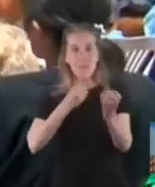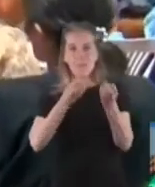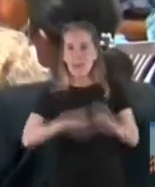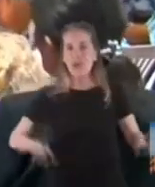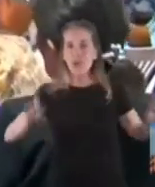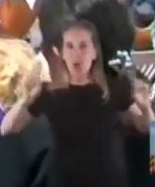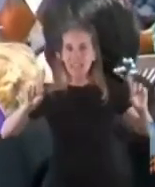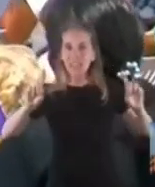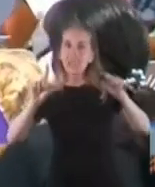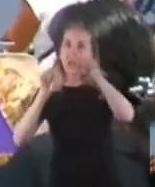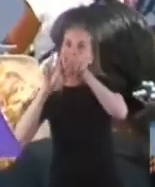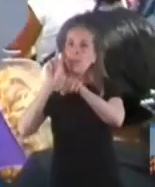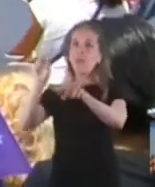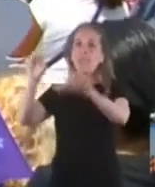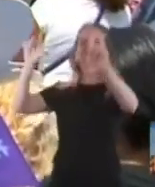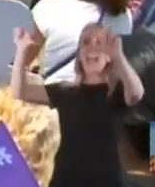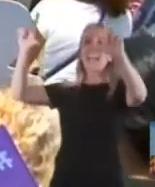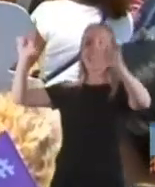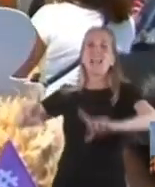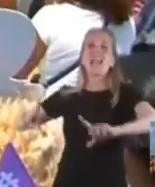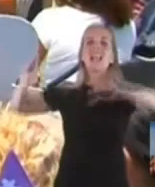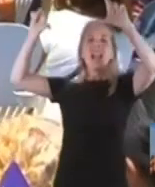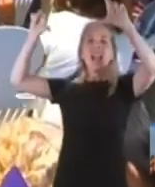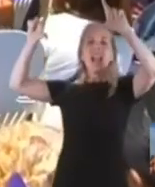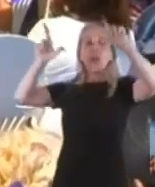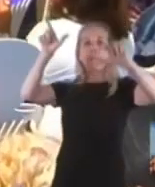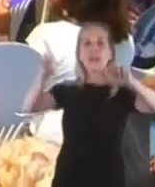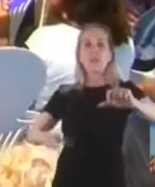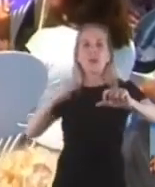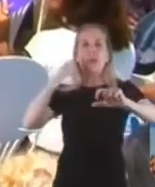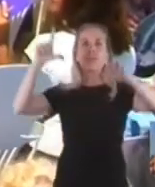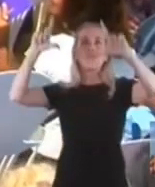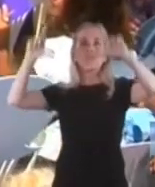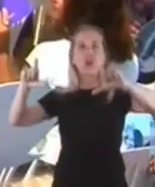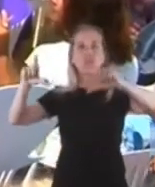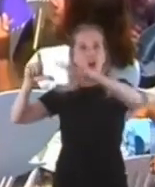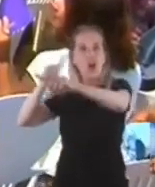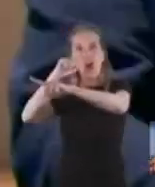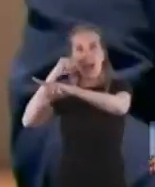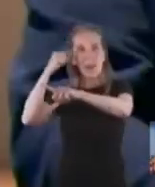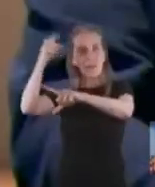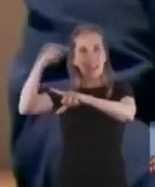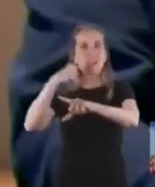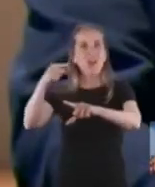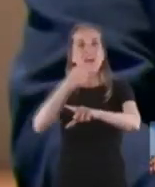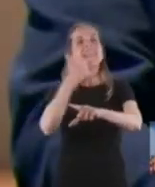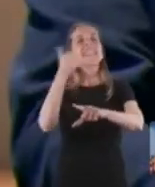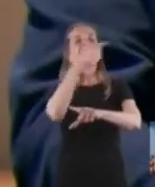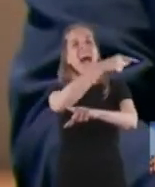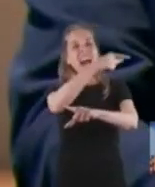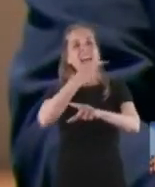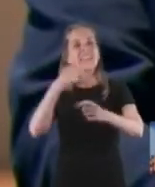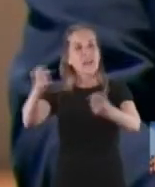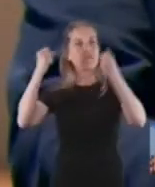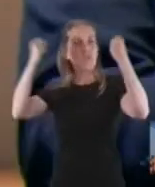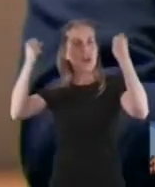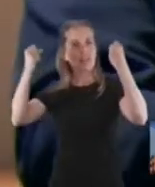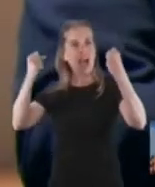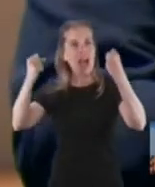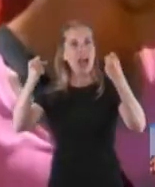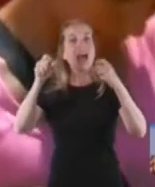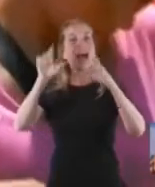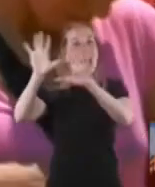veía un cartel que alguien levantaba con la foto de Alberto que decía la fuerza de la esperanza. Ahí está la compañera